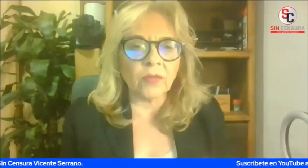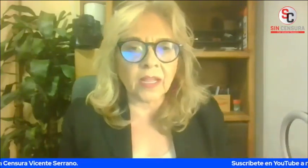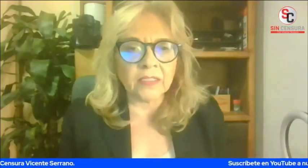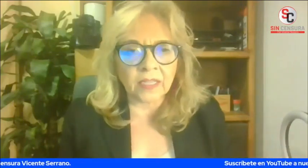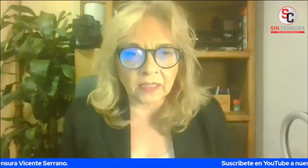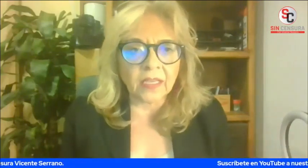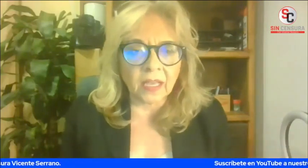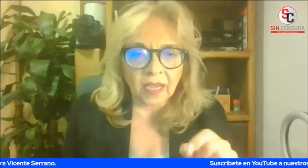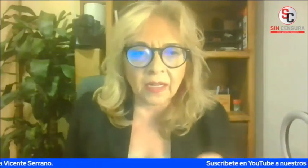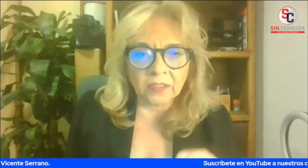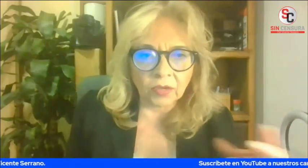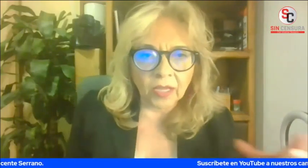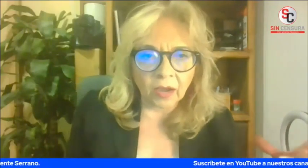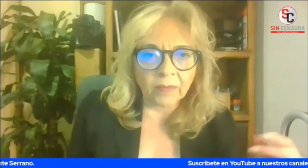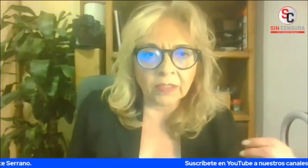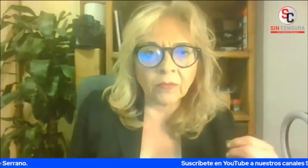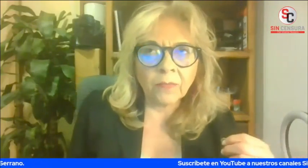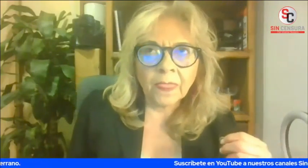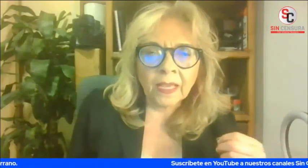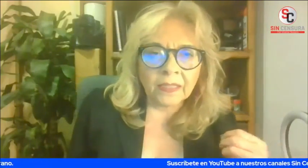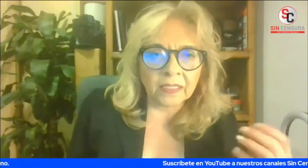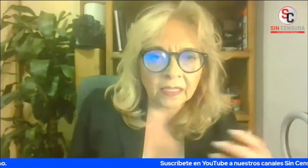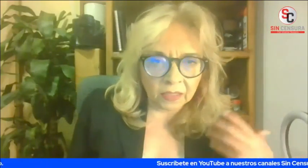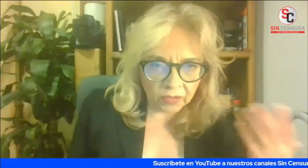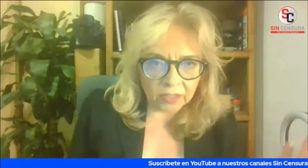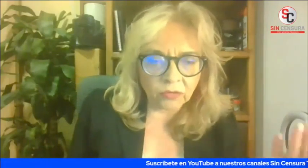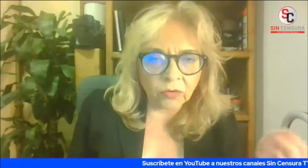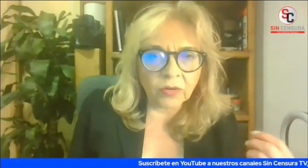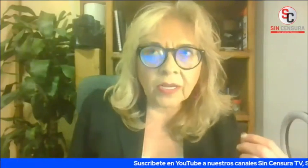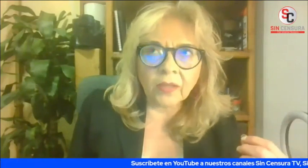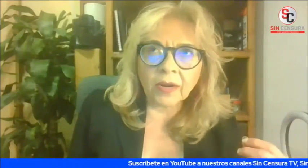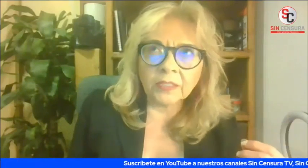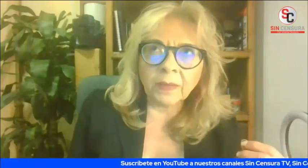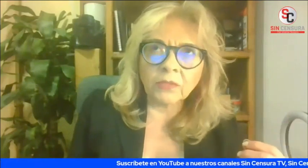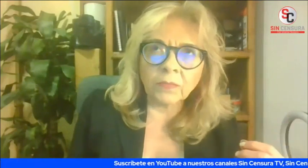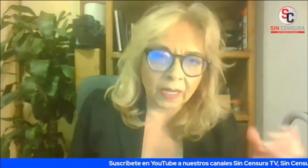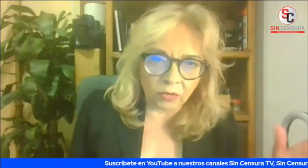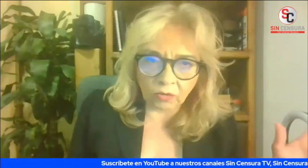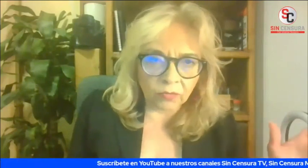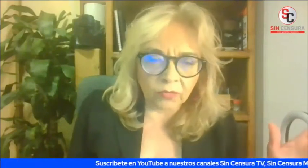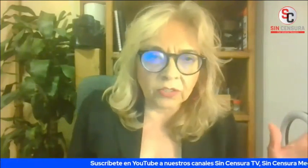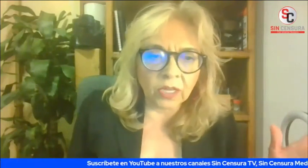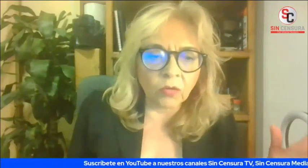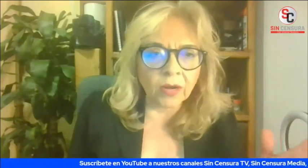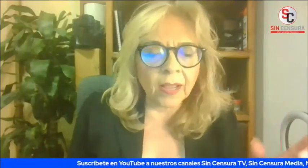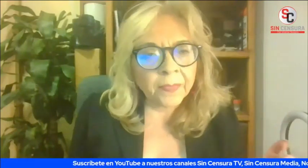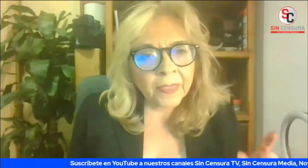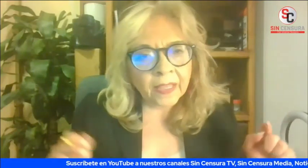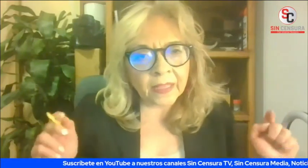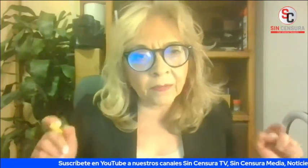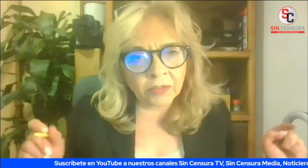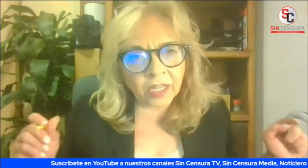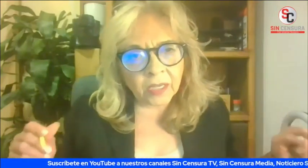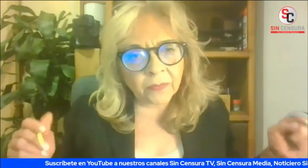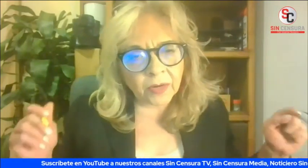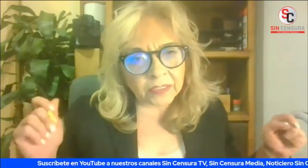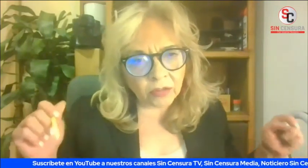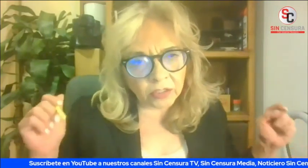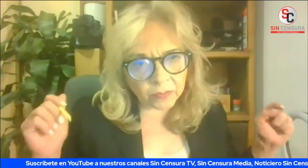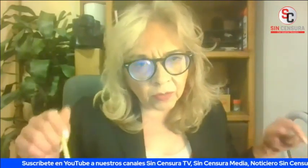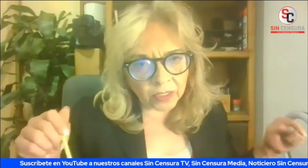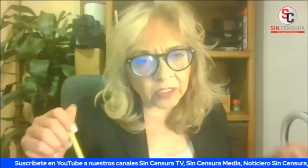estamos haciendo una estrategia, ya la estoy ahora mismo diseñando y haciendo un comunicado al respecto para que todo el mundo se una. Tenemos